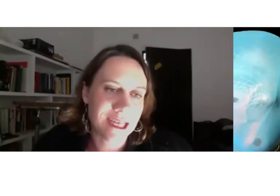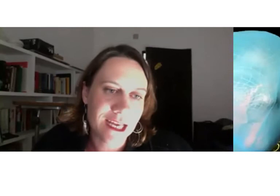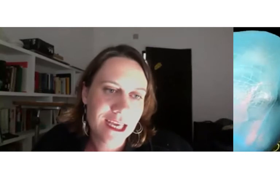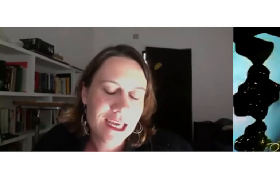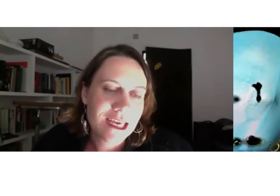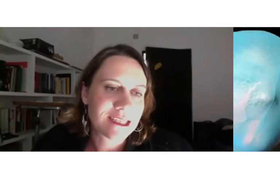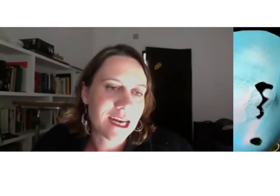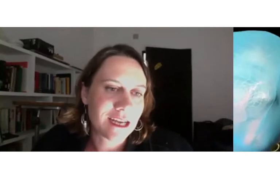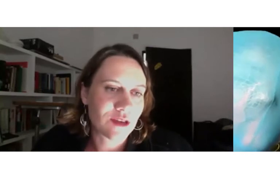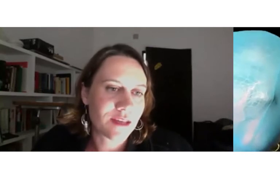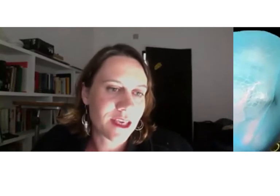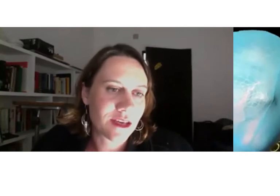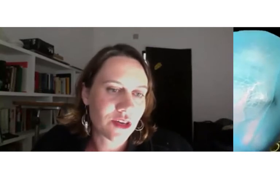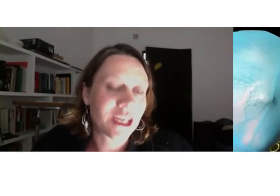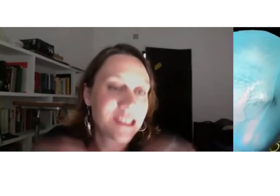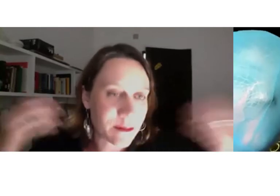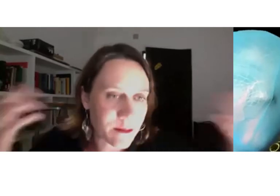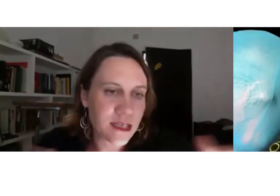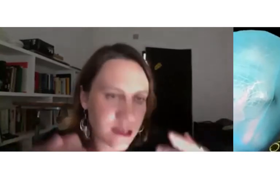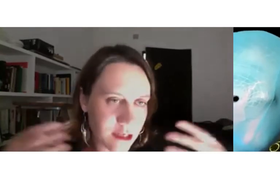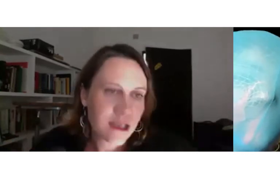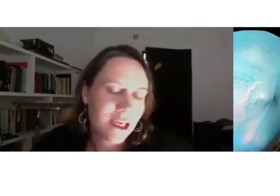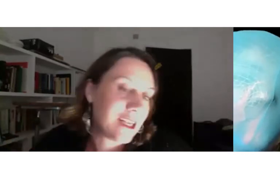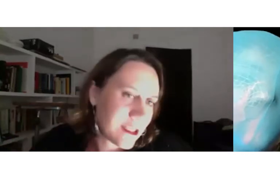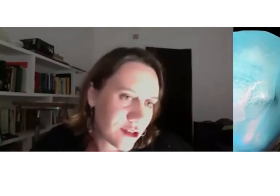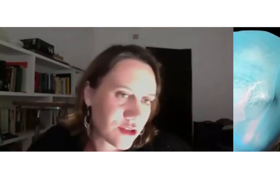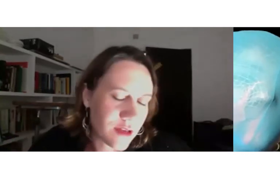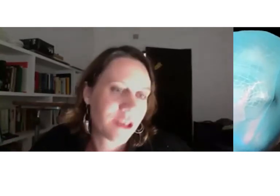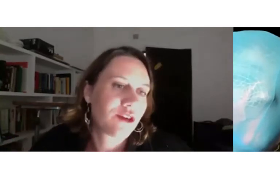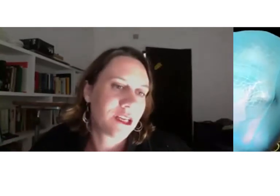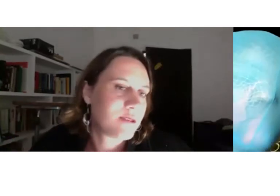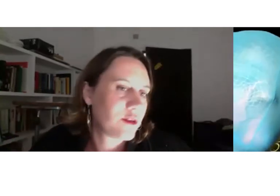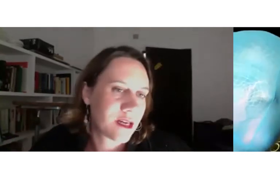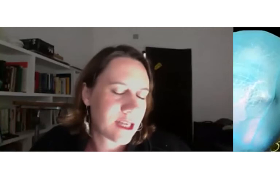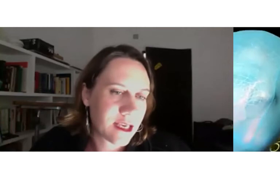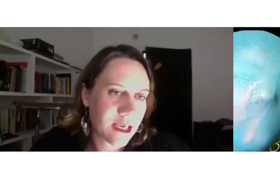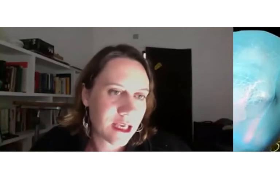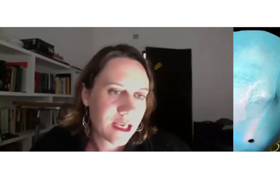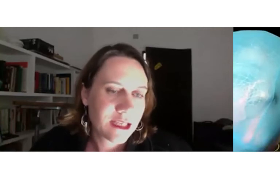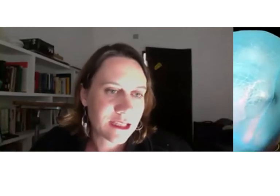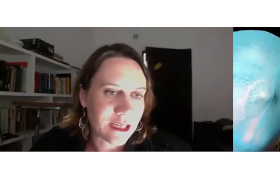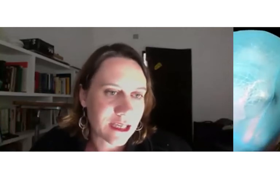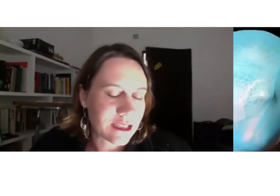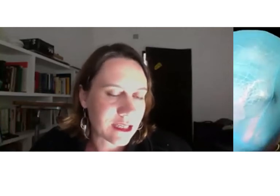distinta estar en la Ciudad de México y recibir, en el centro de la Ciudad de México, y recibir una serie